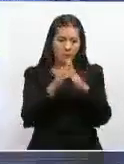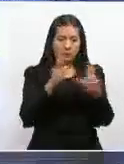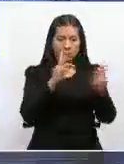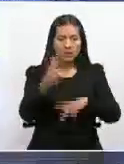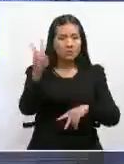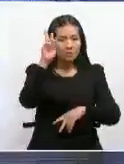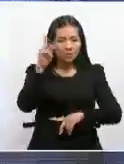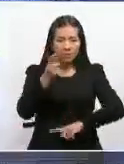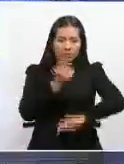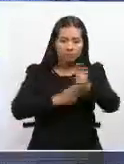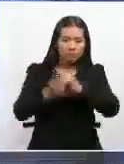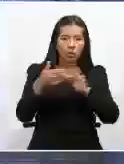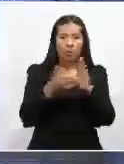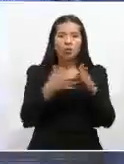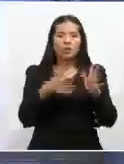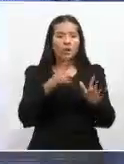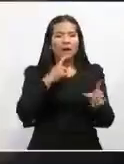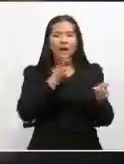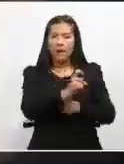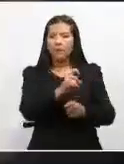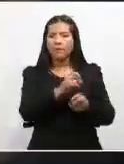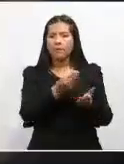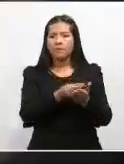en 2 millones de bolivianos